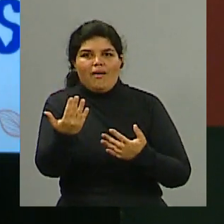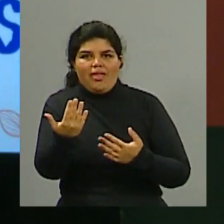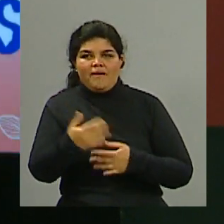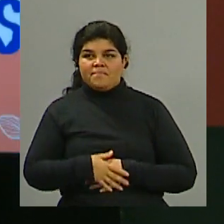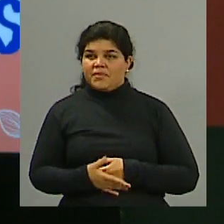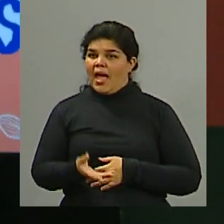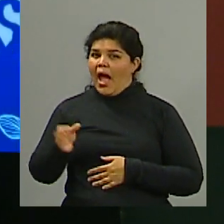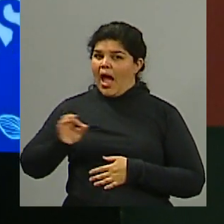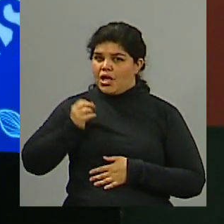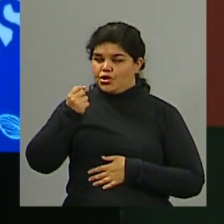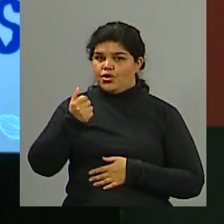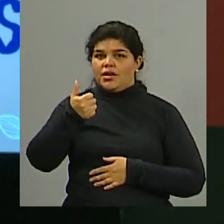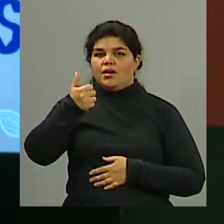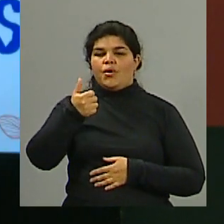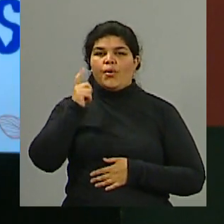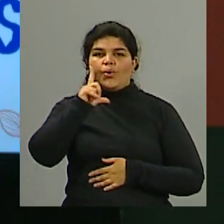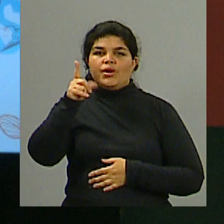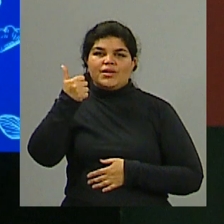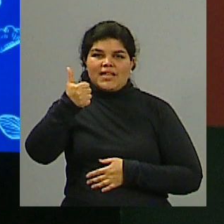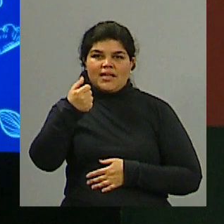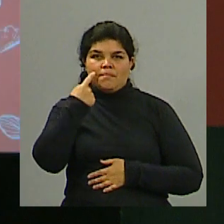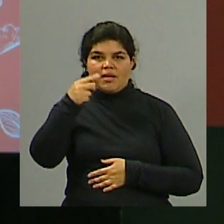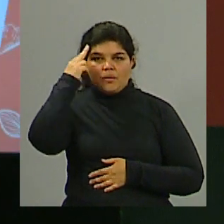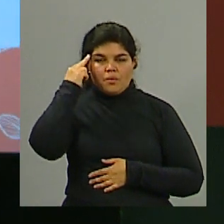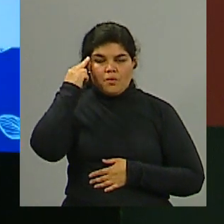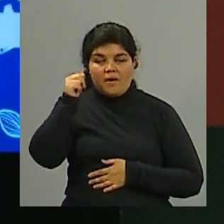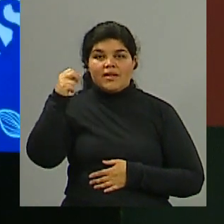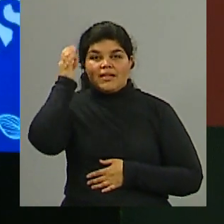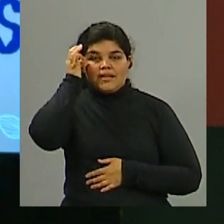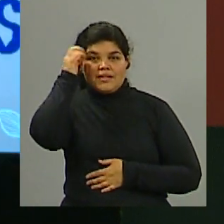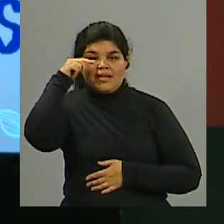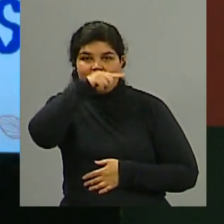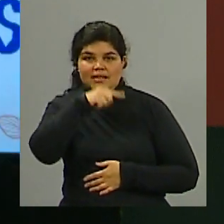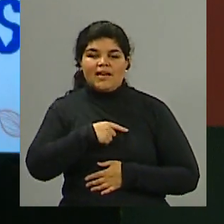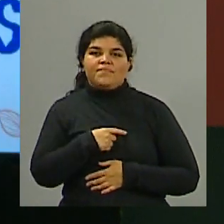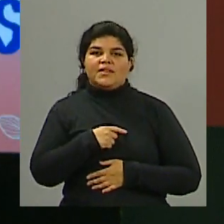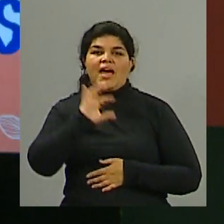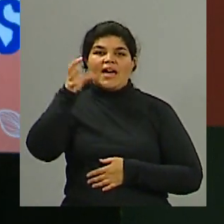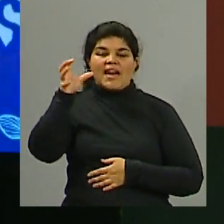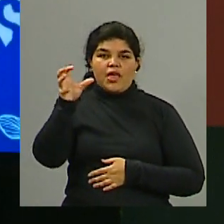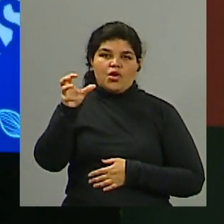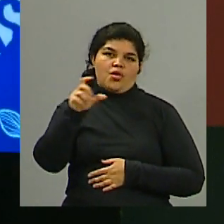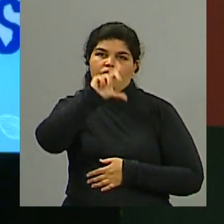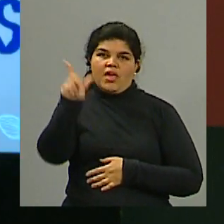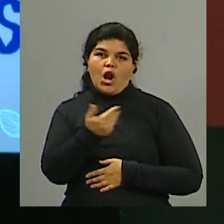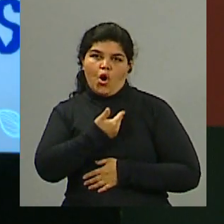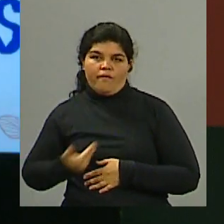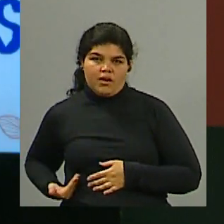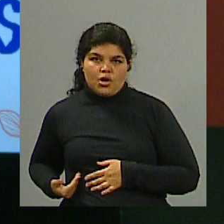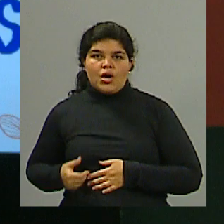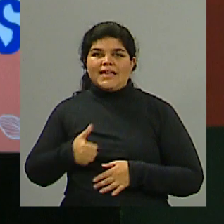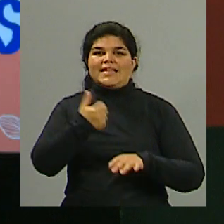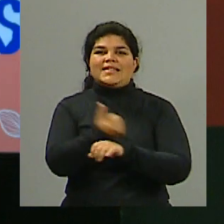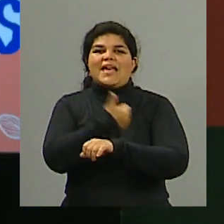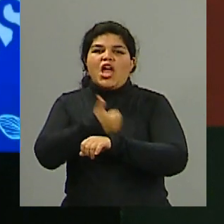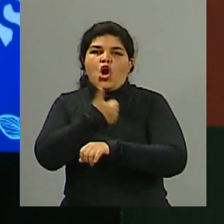Allá por el 6 de julio de 1937 se inauguró la radio del Estado, que transmitía 6 horas por día. Y de lunes